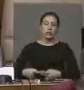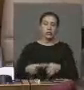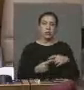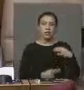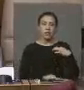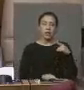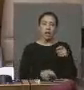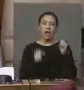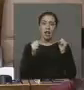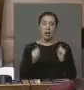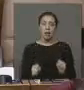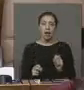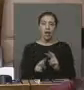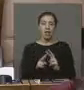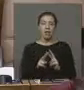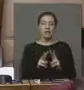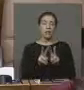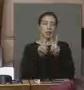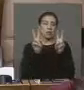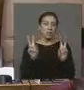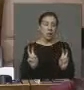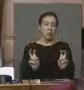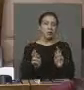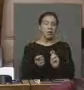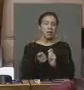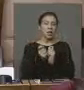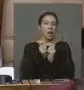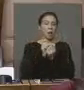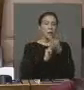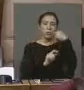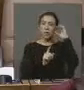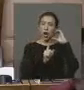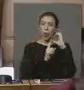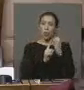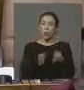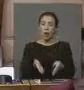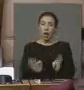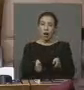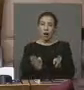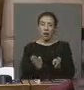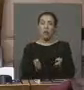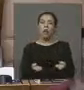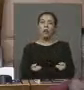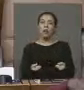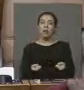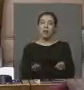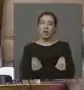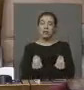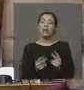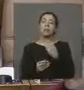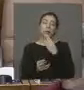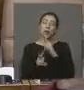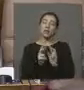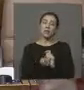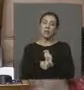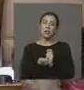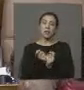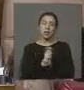han sido capaces de levantar temáticas que van moldeando nuestra cultura vial, requerimos